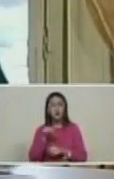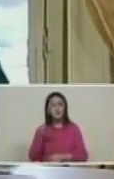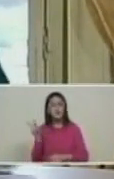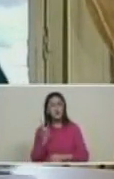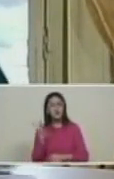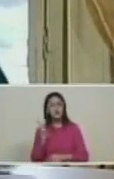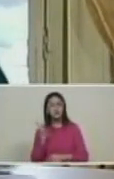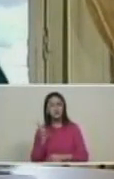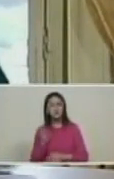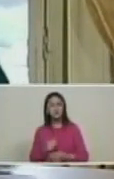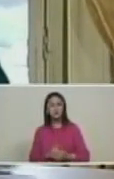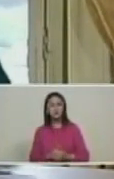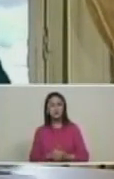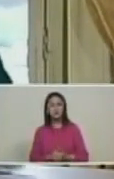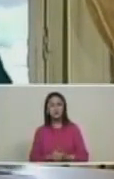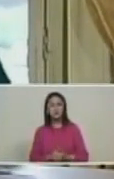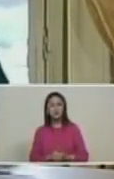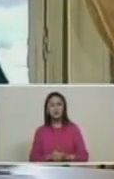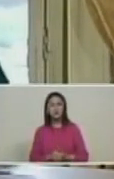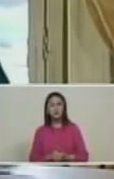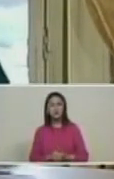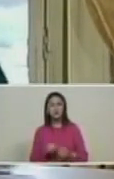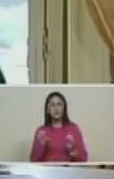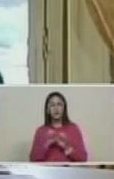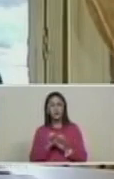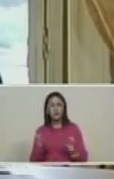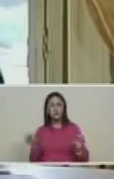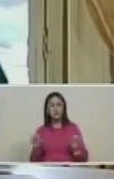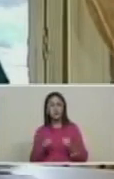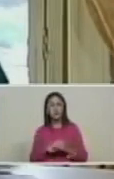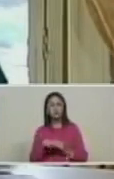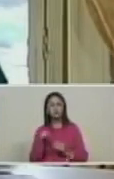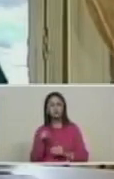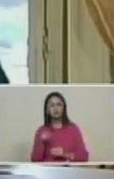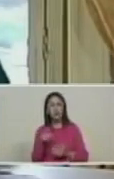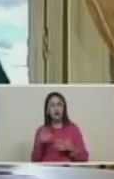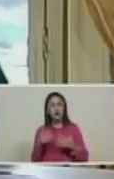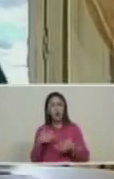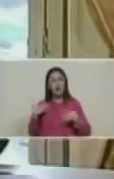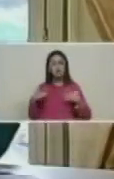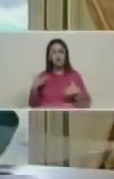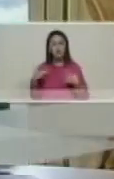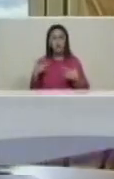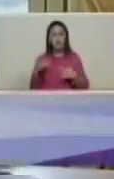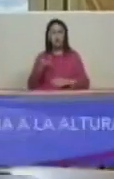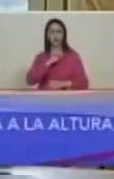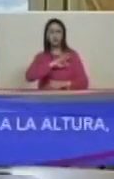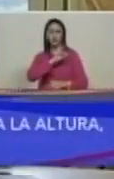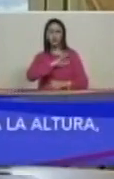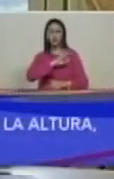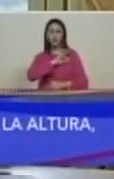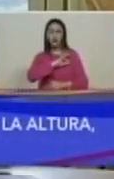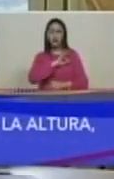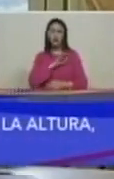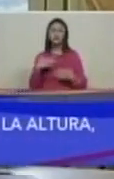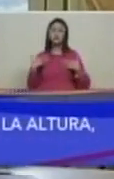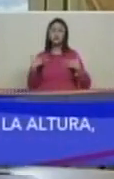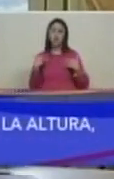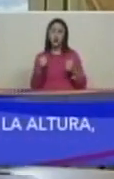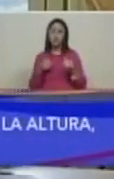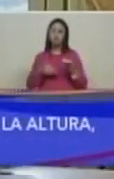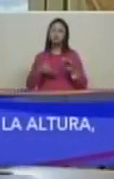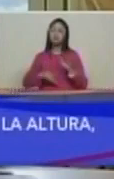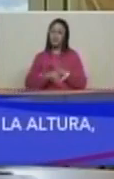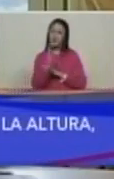en Venezuela, la educación como eje de las grandes actividades sociales. La salud va a la